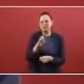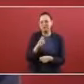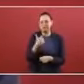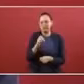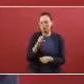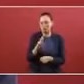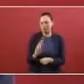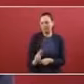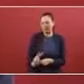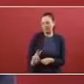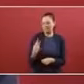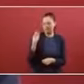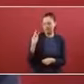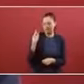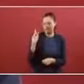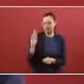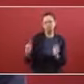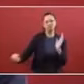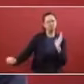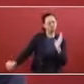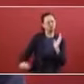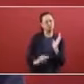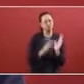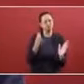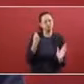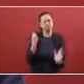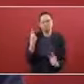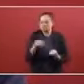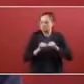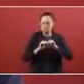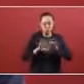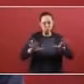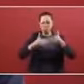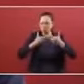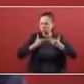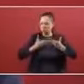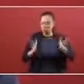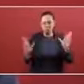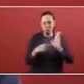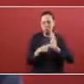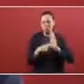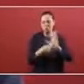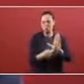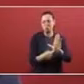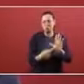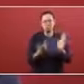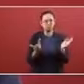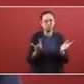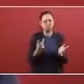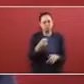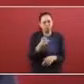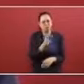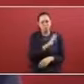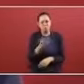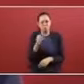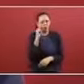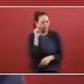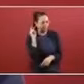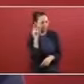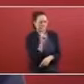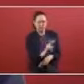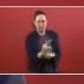pregunta cuándo, fue este viernes pasado, firma la publicidad absoluta y total de su patrimonio. Está ahí a la vista de todos